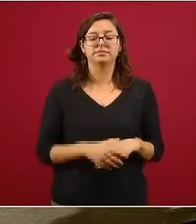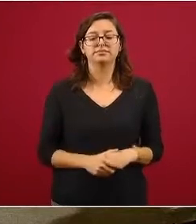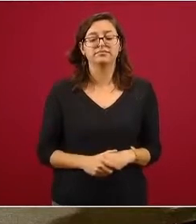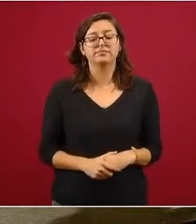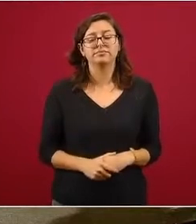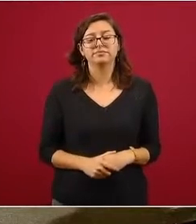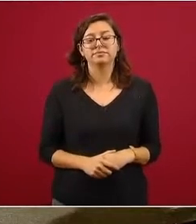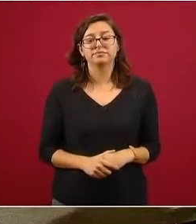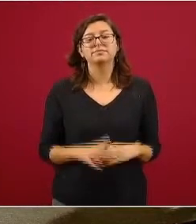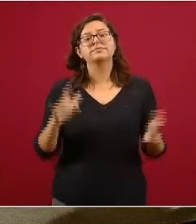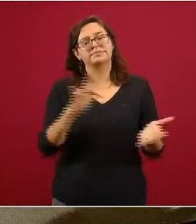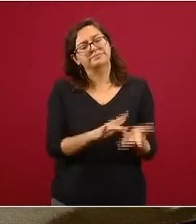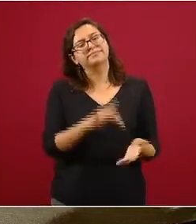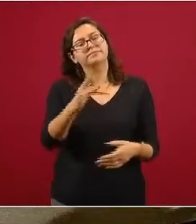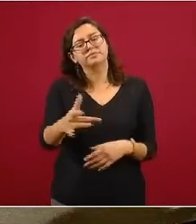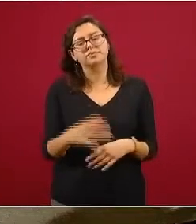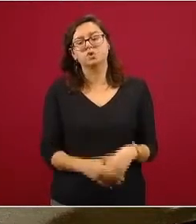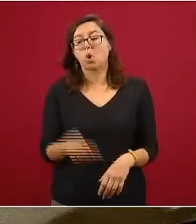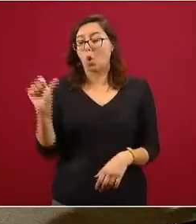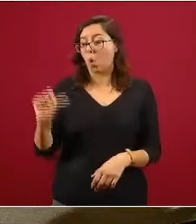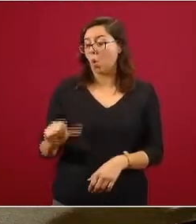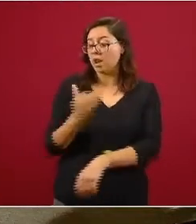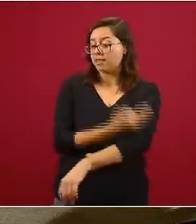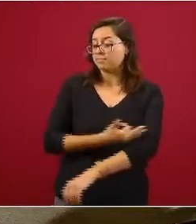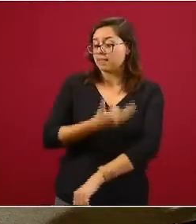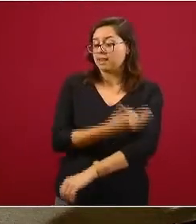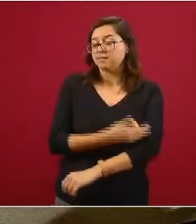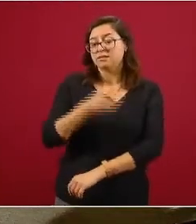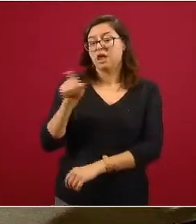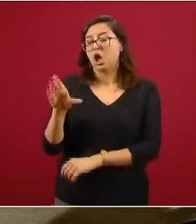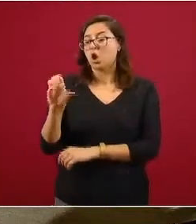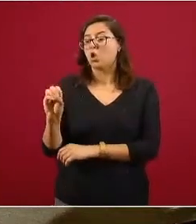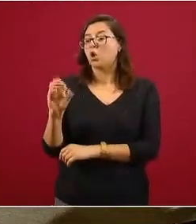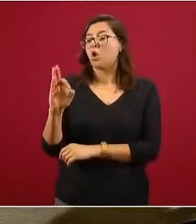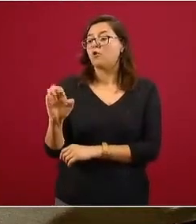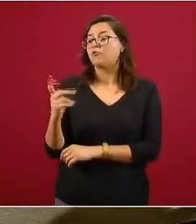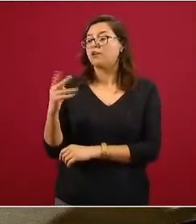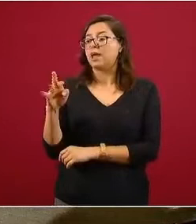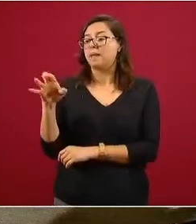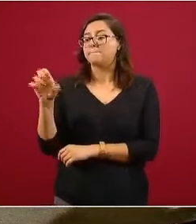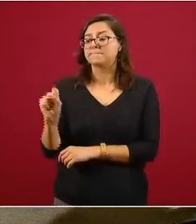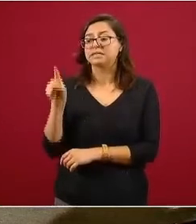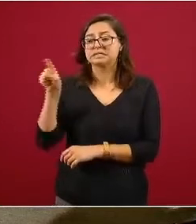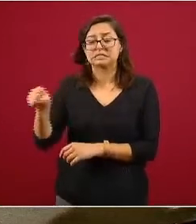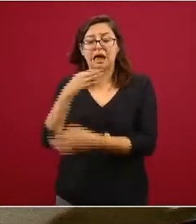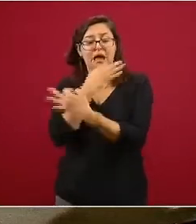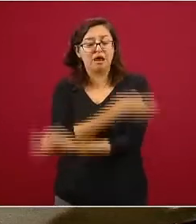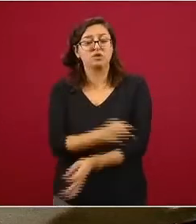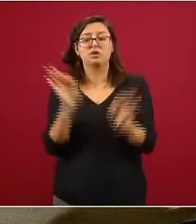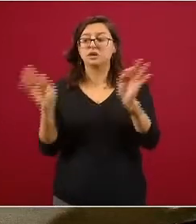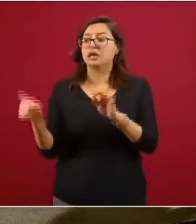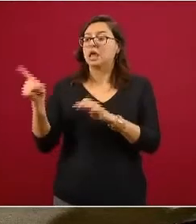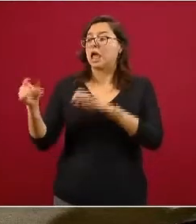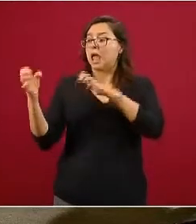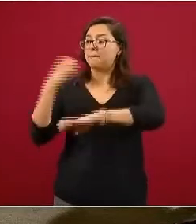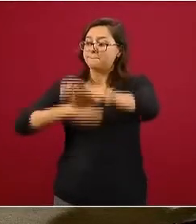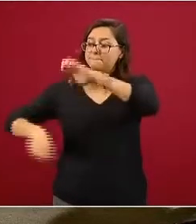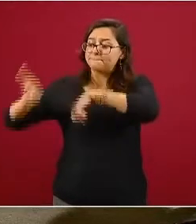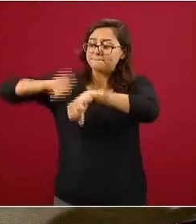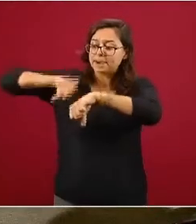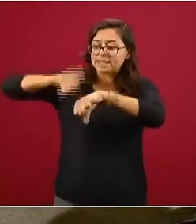Gracias. Esta tarde la COFEPRIS anunció que se había reunido con una empresa farmacéutica y unos